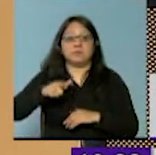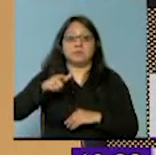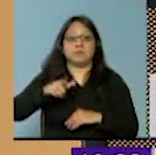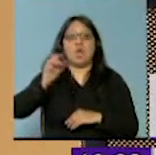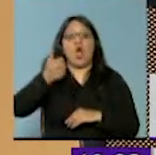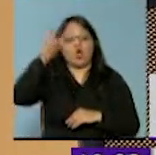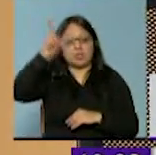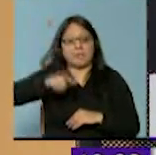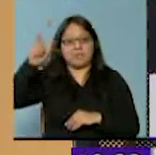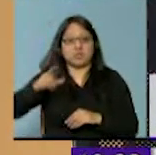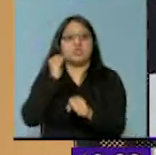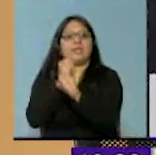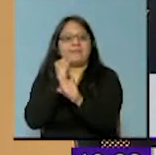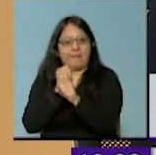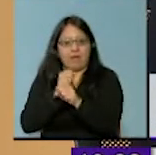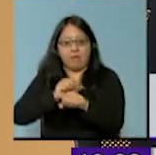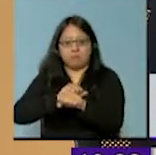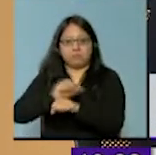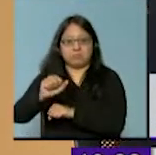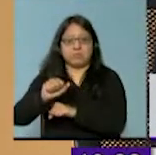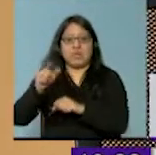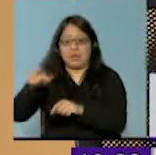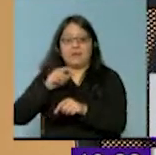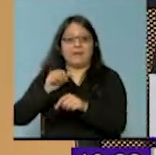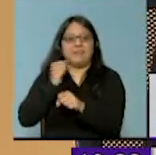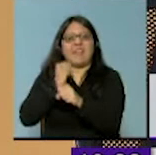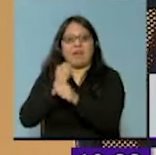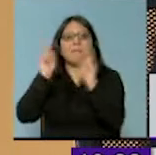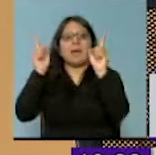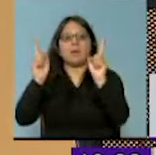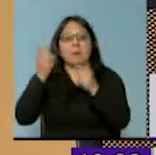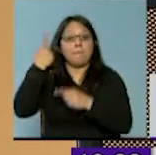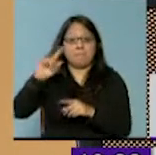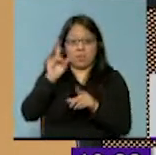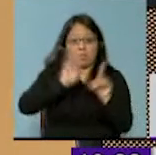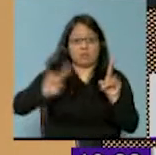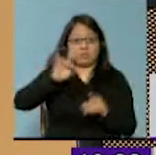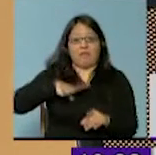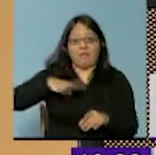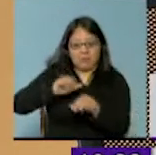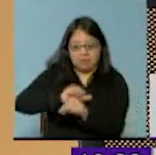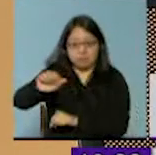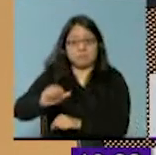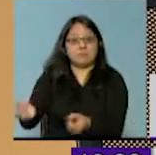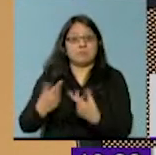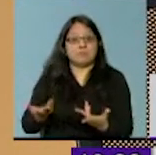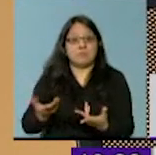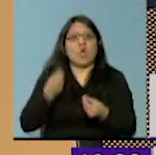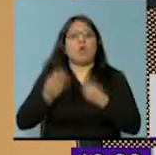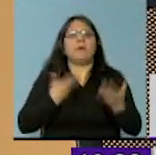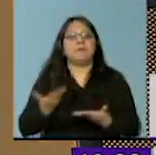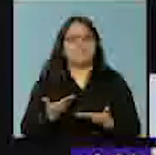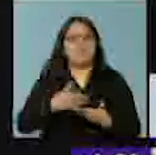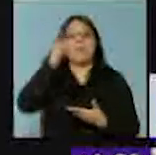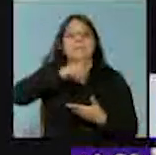de docente, pero que todavía no están recibidos de docentes. Oh. Y en ese marco, el ministro de Trabajo, que tiene a la familia trabajando en el Ministerio de